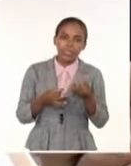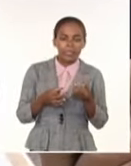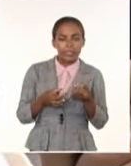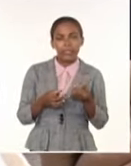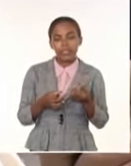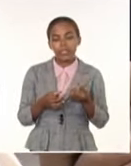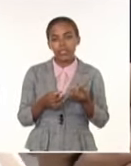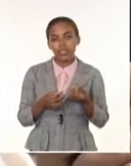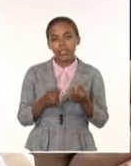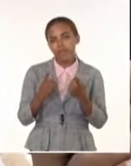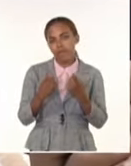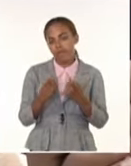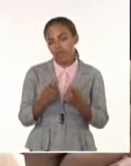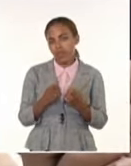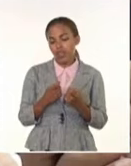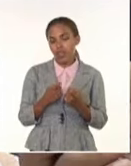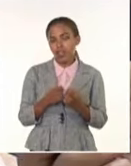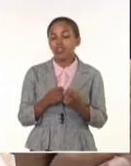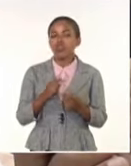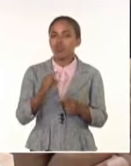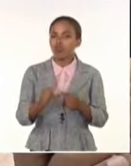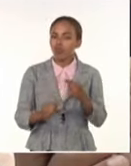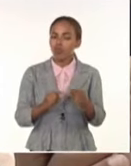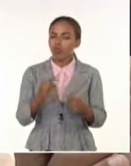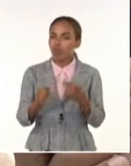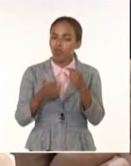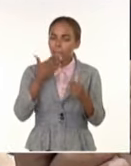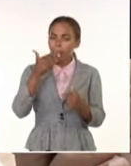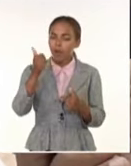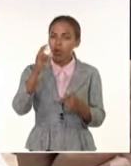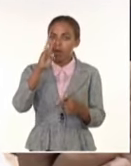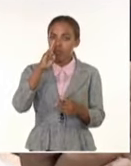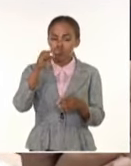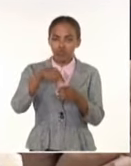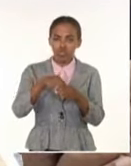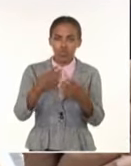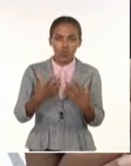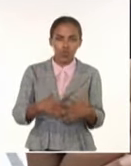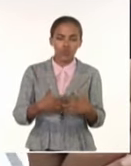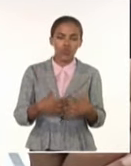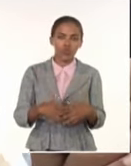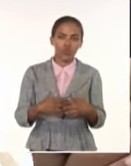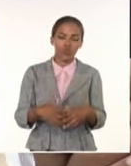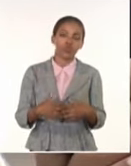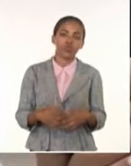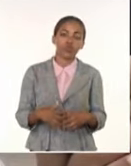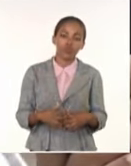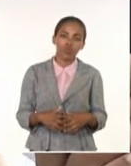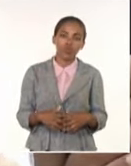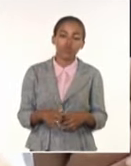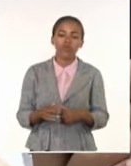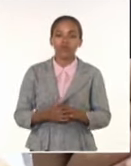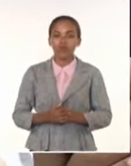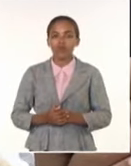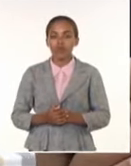transcurso del día. Eso va mejorando con la distribución de combustible hacia esas centrales y llegar a la máxima demanda con un nivel de